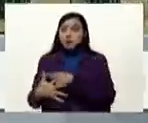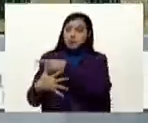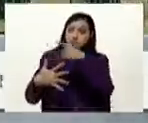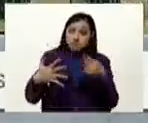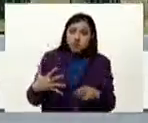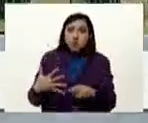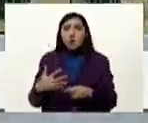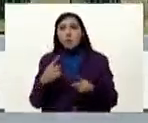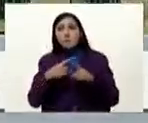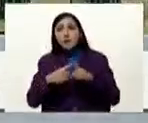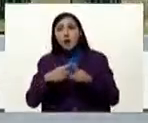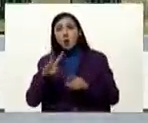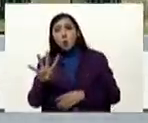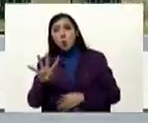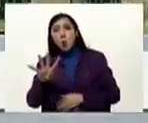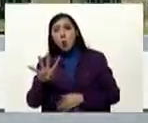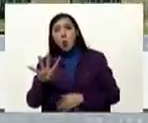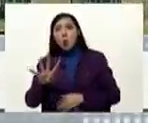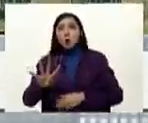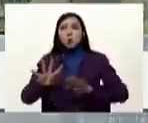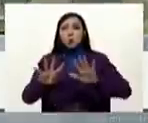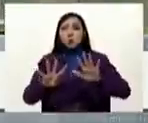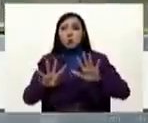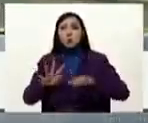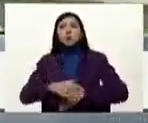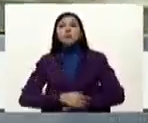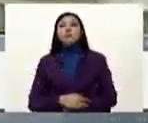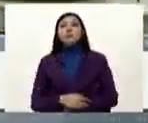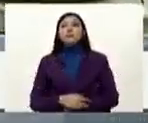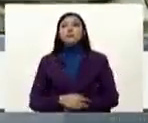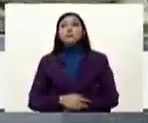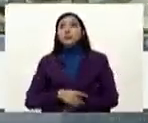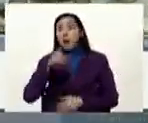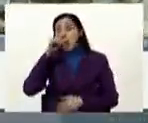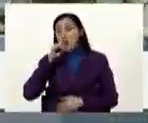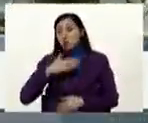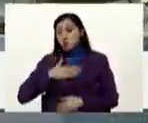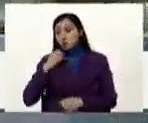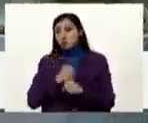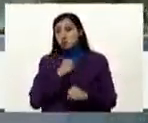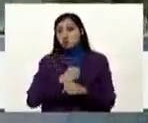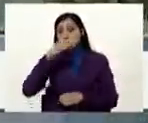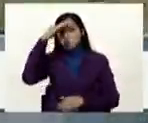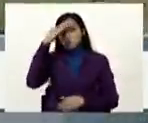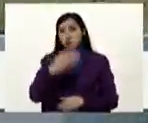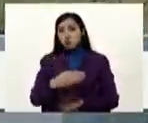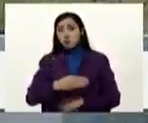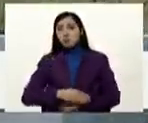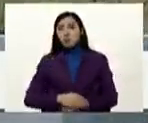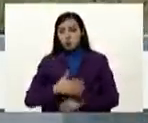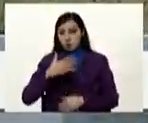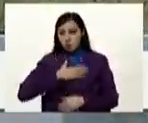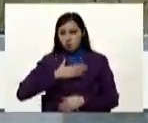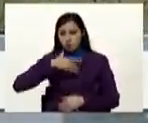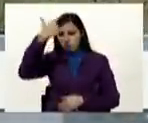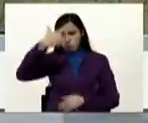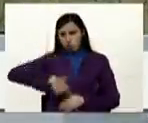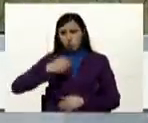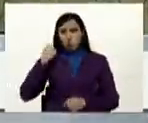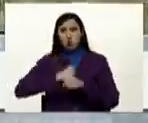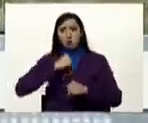4, 9. 9 añitos. Este obrero que está aquí,